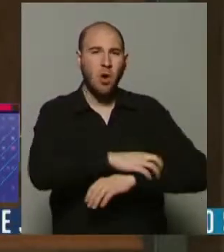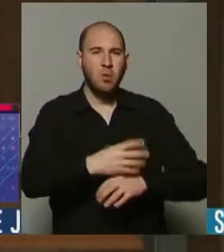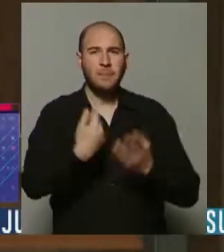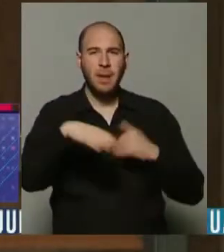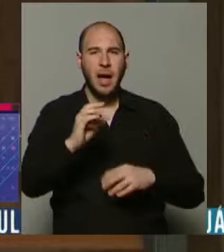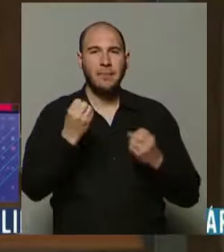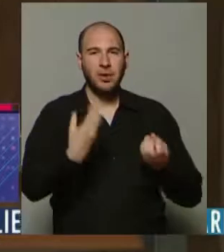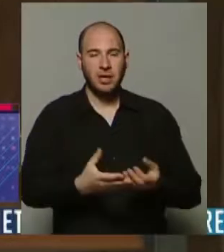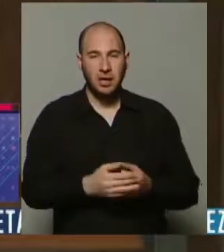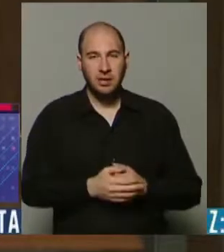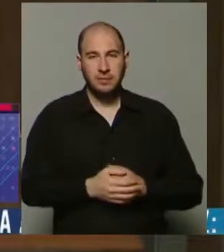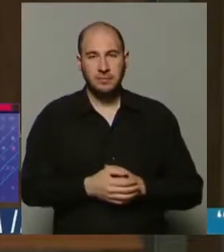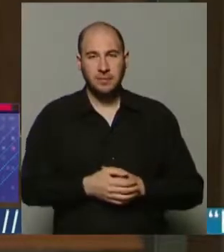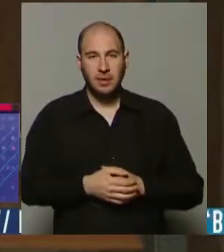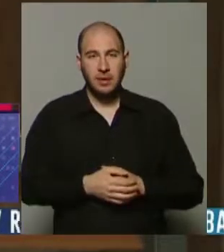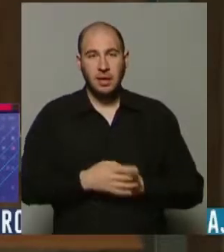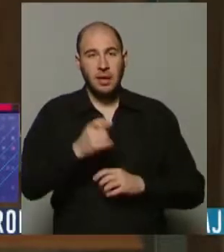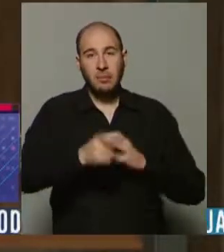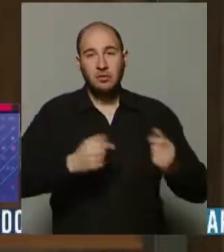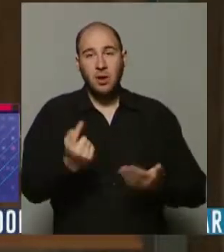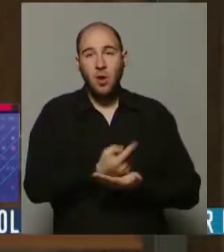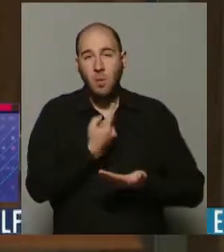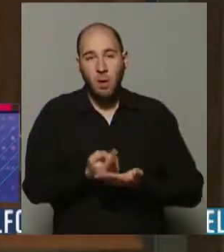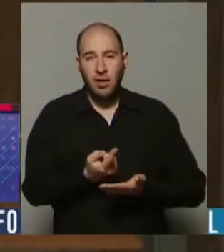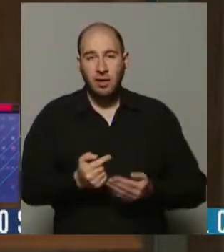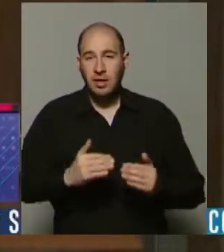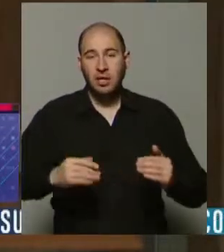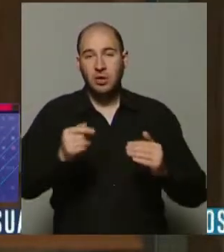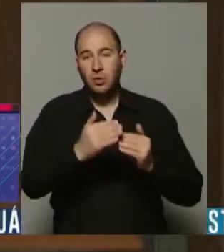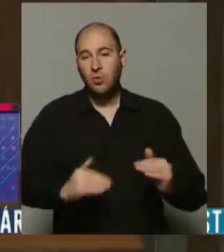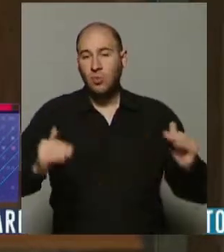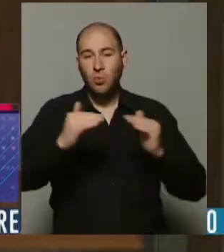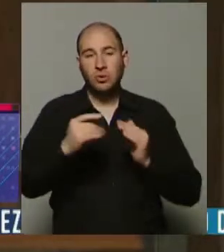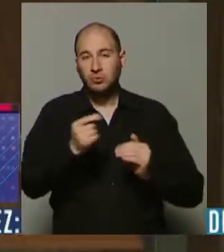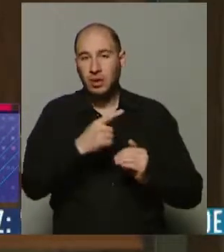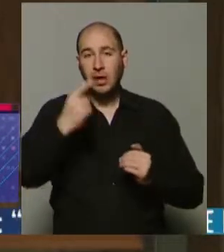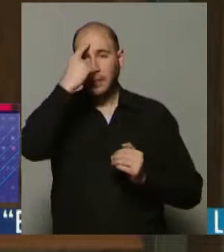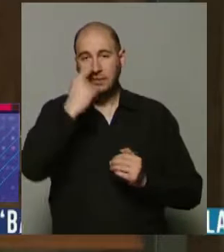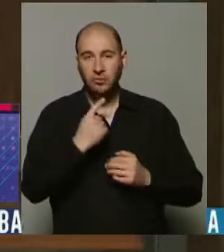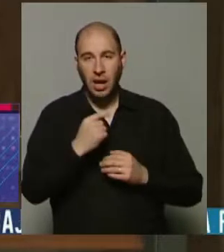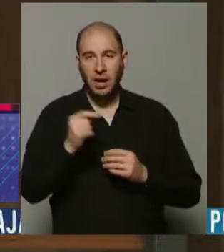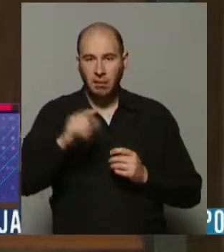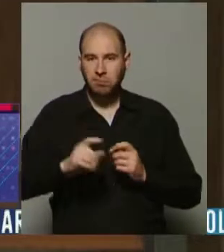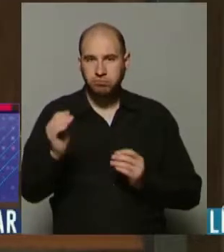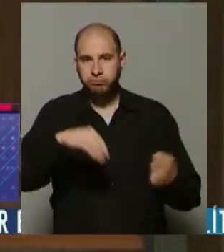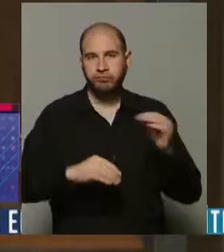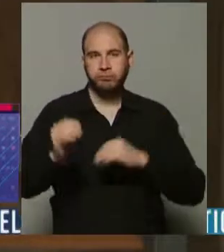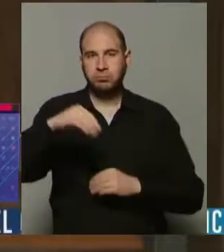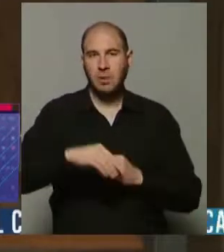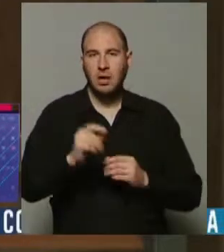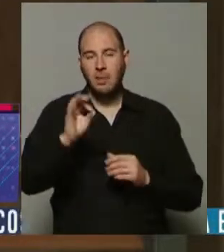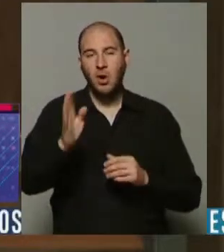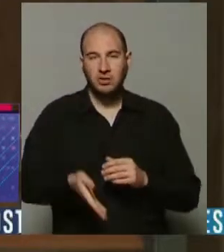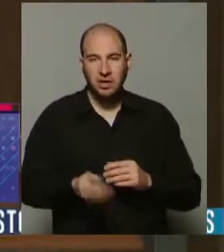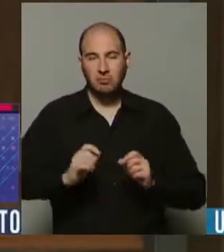qué? Porque básicamente aquellos que no pueden de alguna manera igualar el flagelo que mes a mes sigue sumando en estos